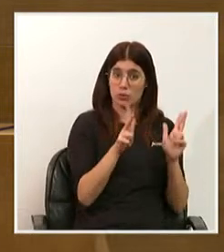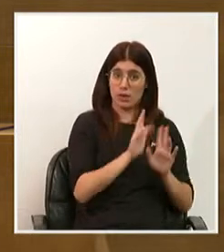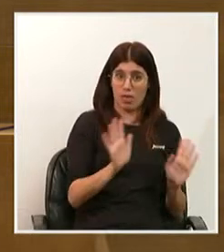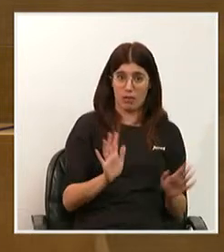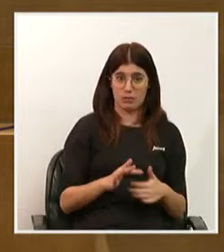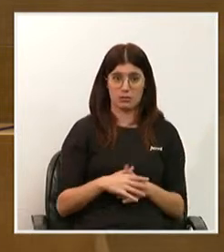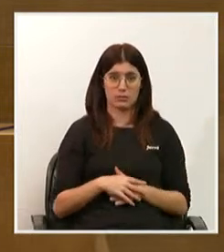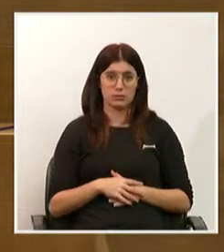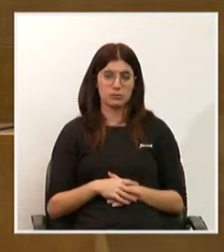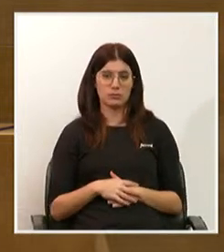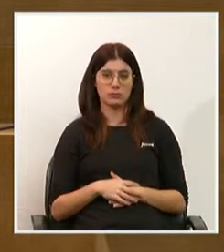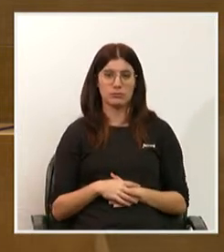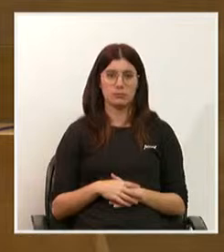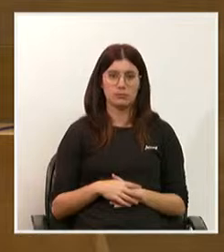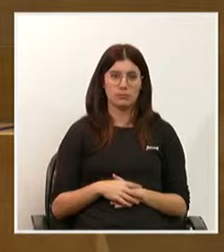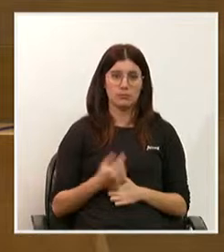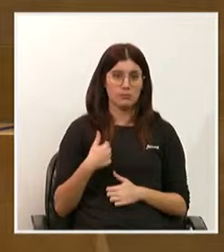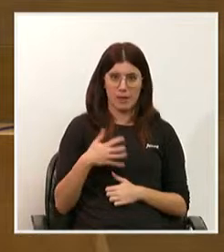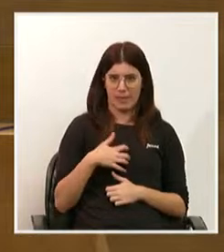autorizada